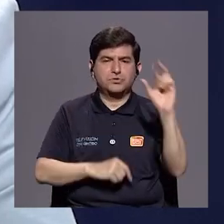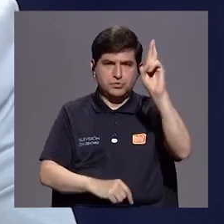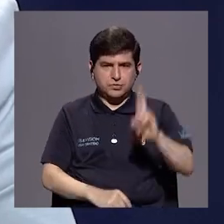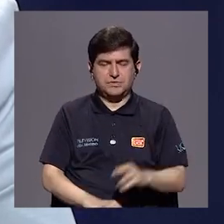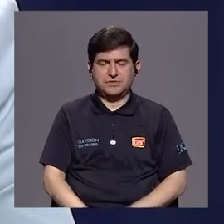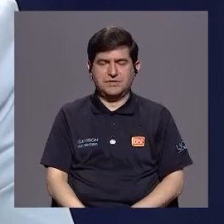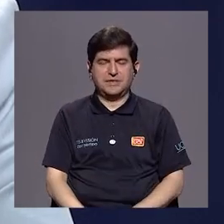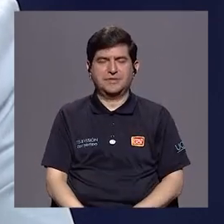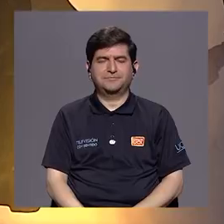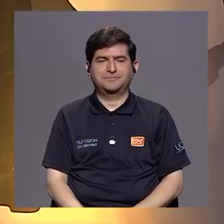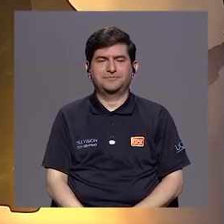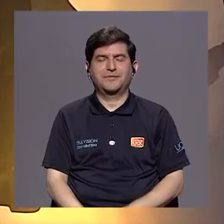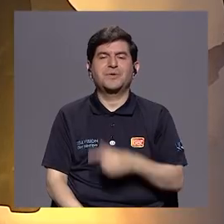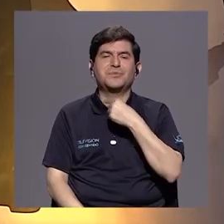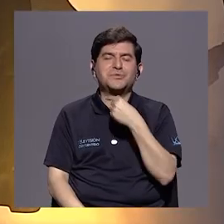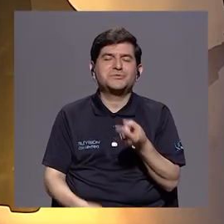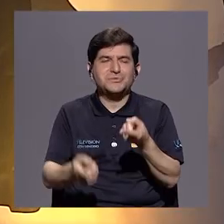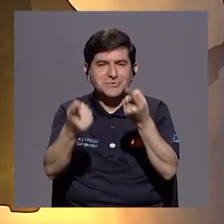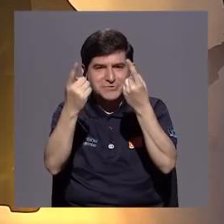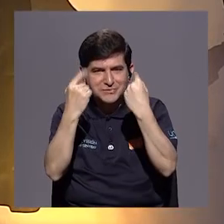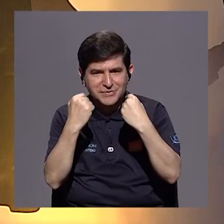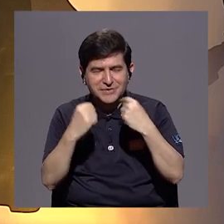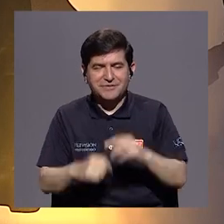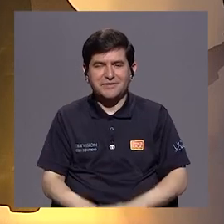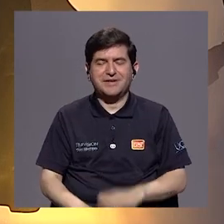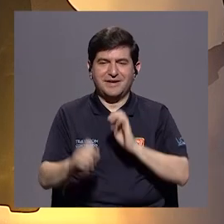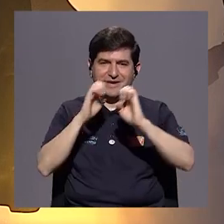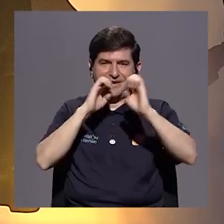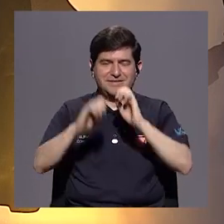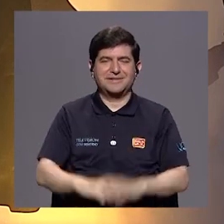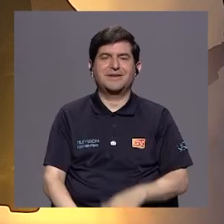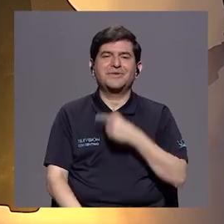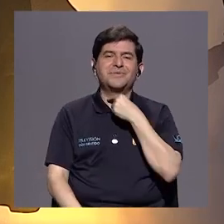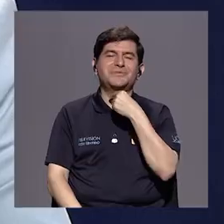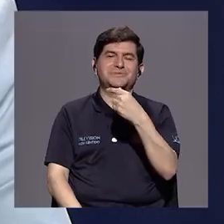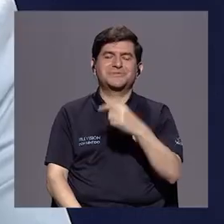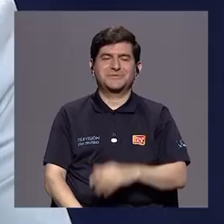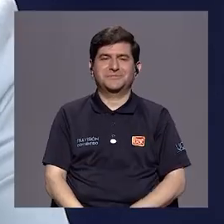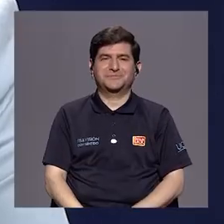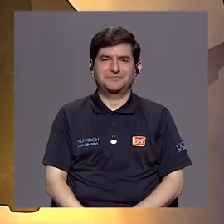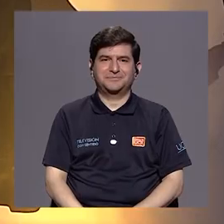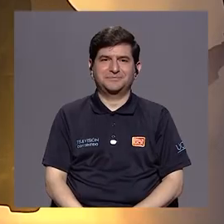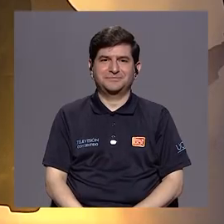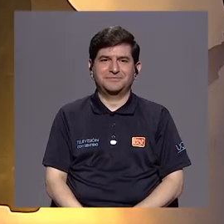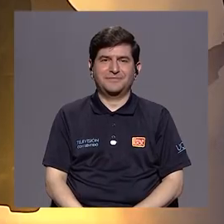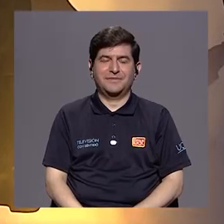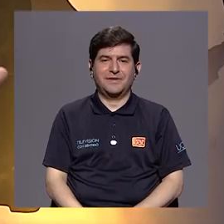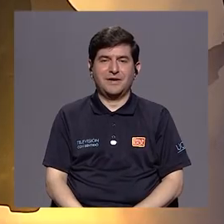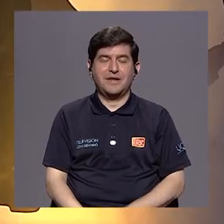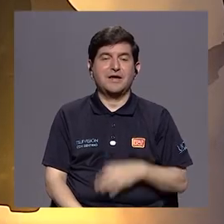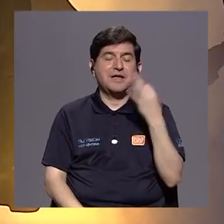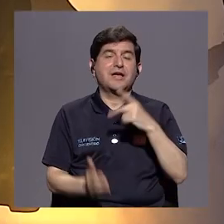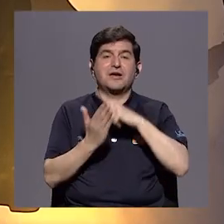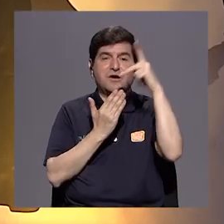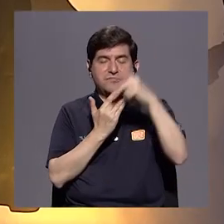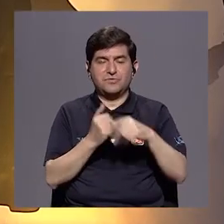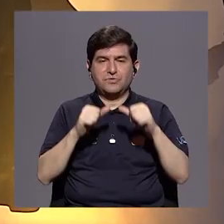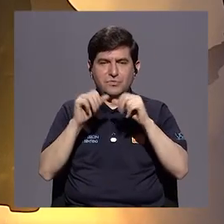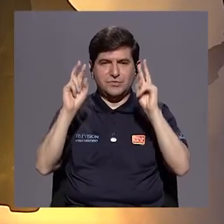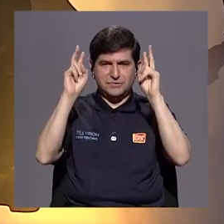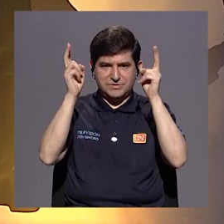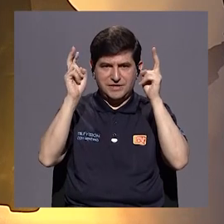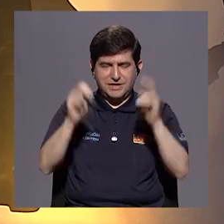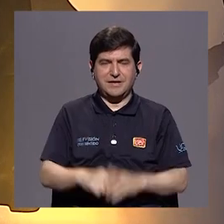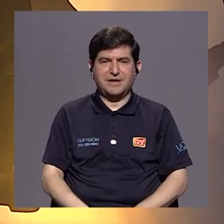costarricense bueno el gusto aquí en esta entrevista un placer y volvemos en un próximo programa